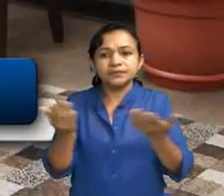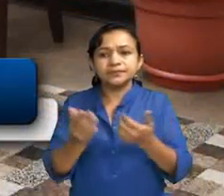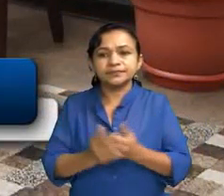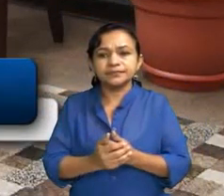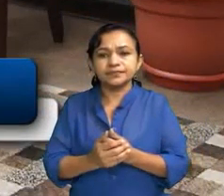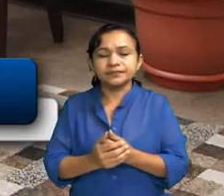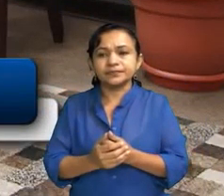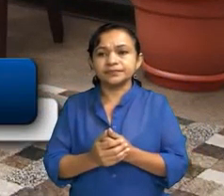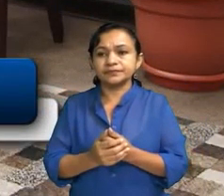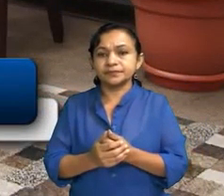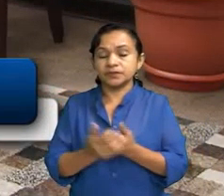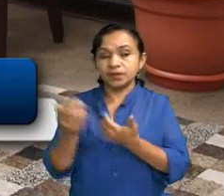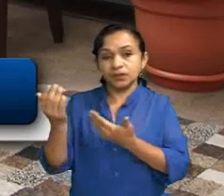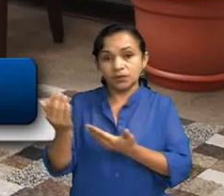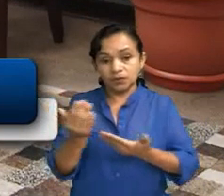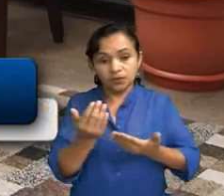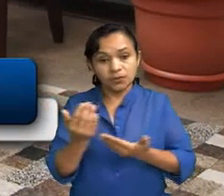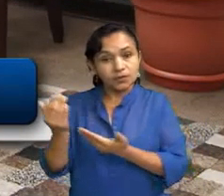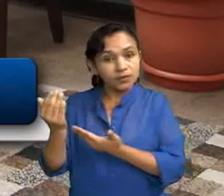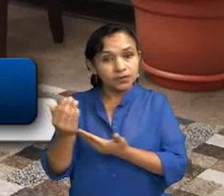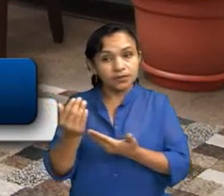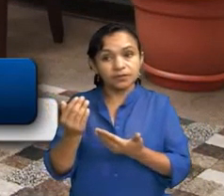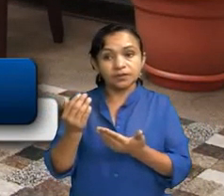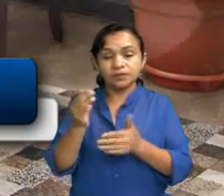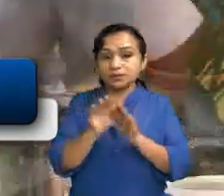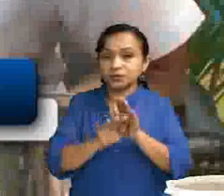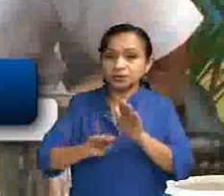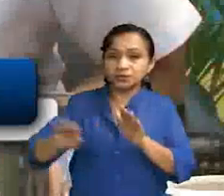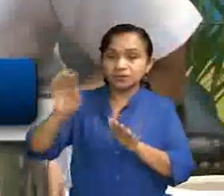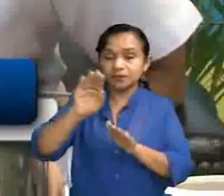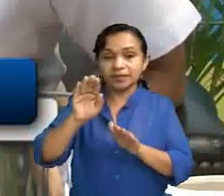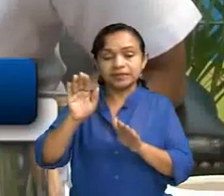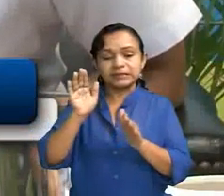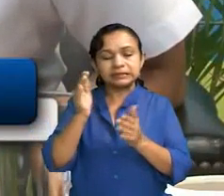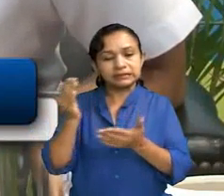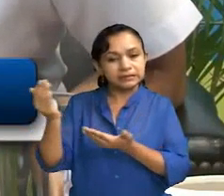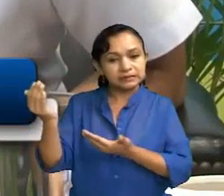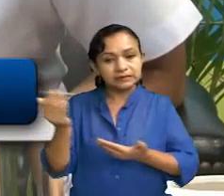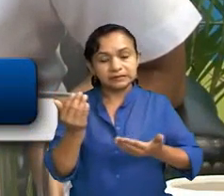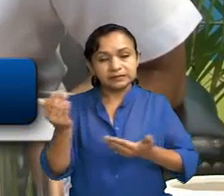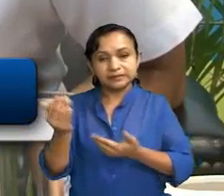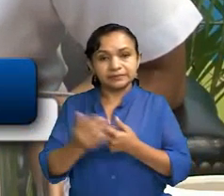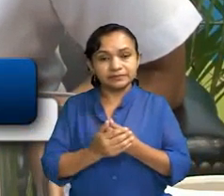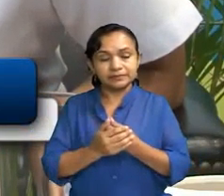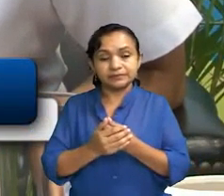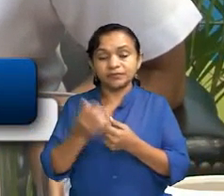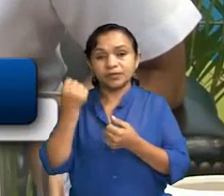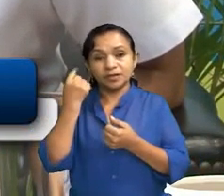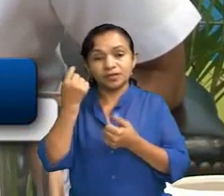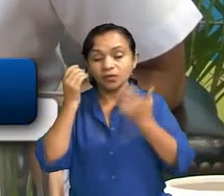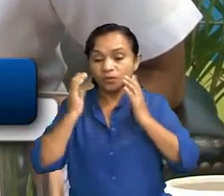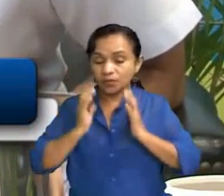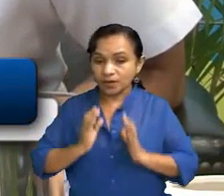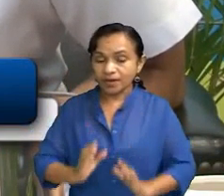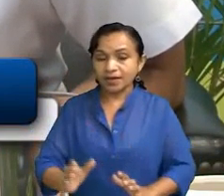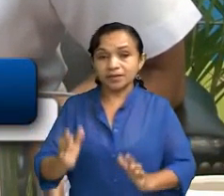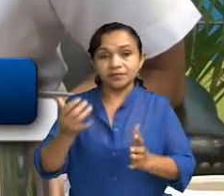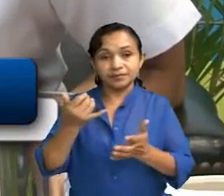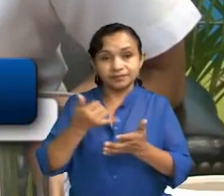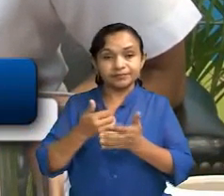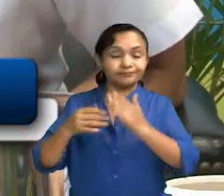¿Por qué tiene que ver? Los niños más, los más afectados siempre son los niños. ¿Por qué? Porque ellos no están inmunes. Su cuerpo de ellos